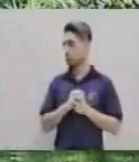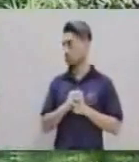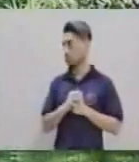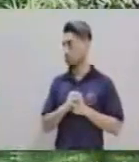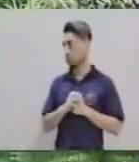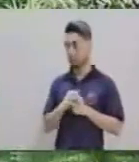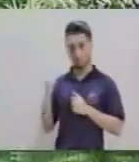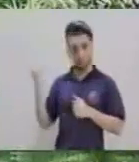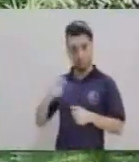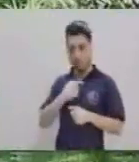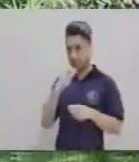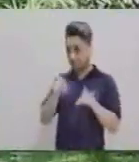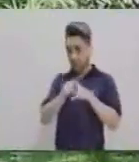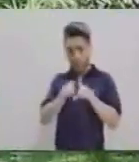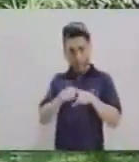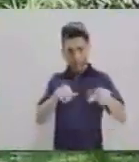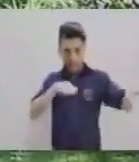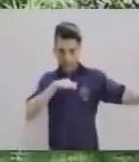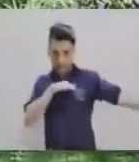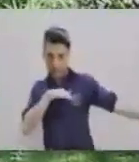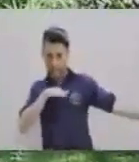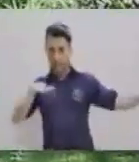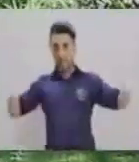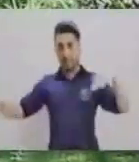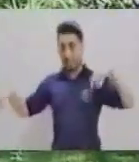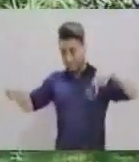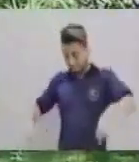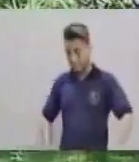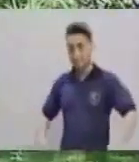y hacia lado derecho.